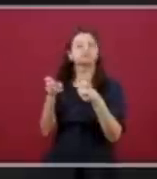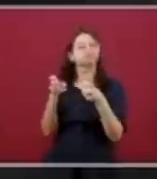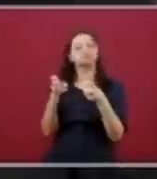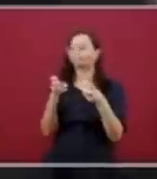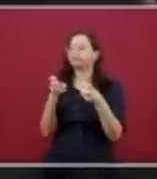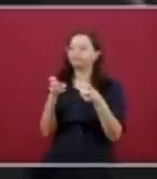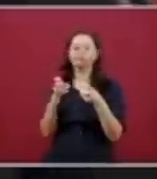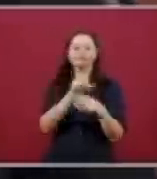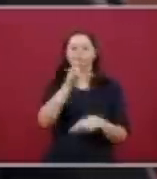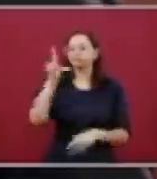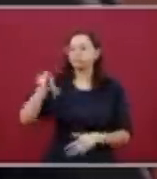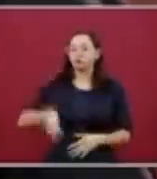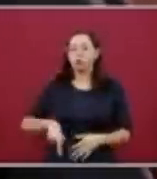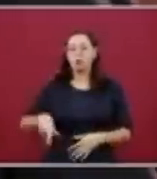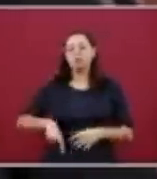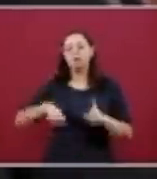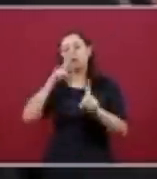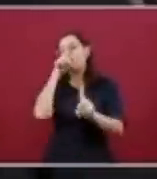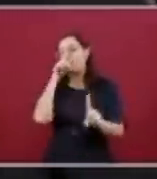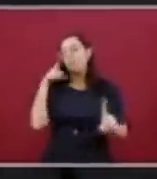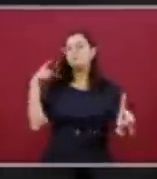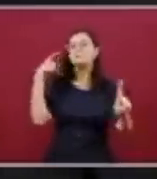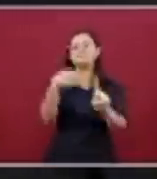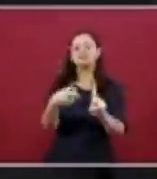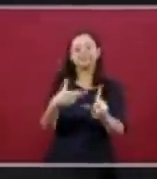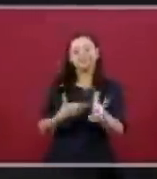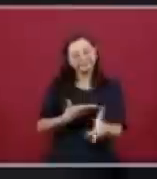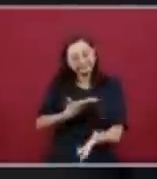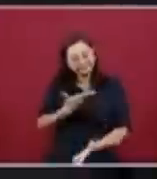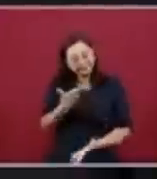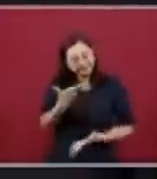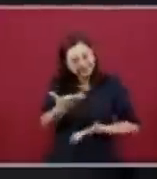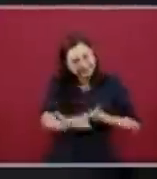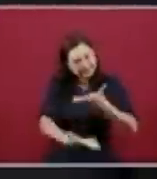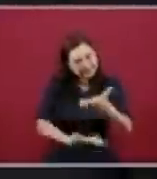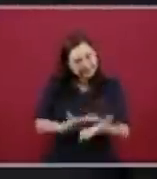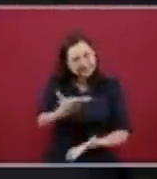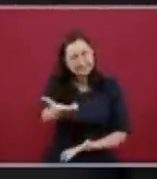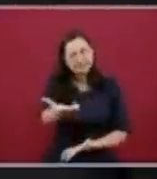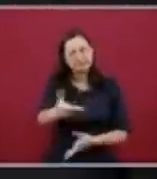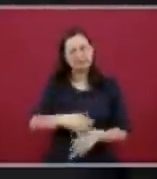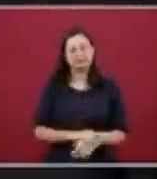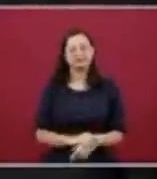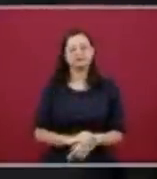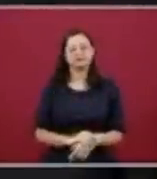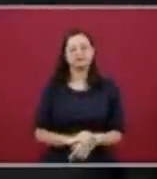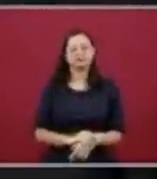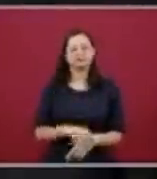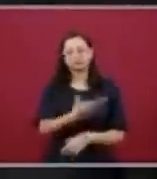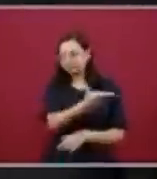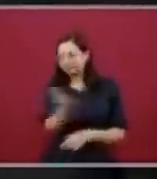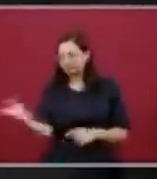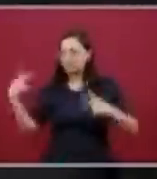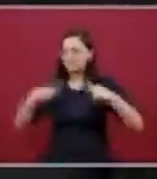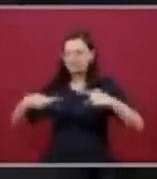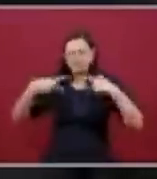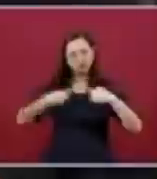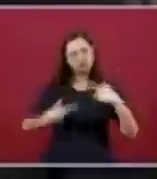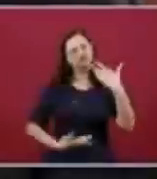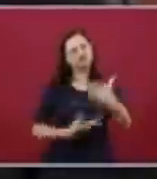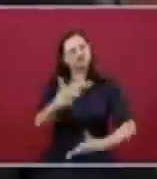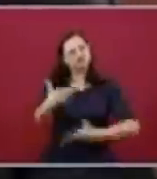el gobierno tiene la misión de servir a los ciudadanos.